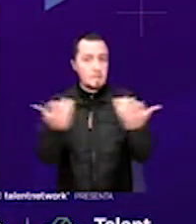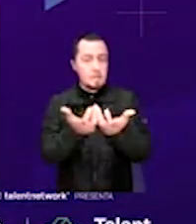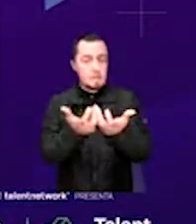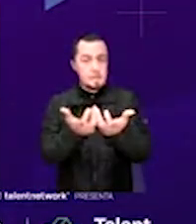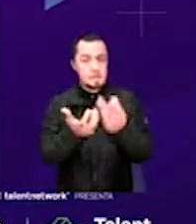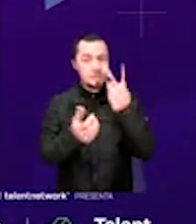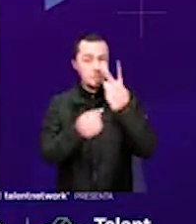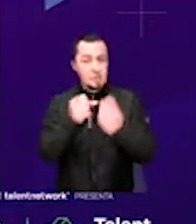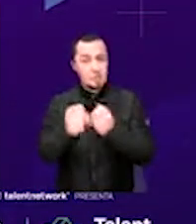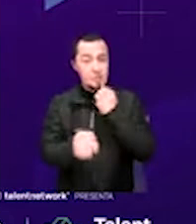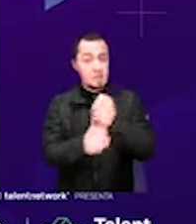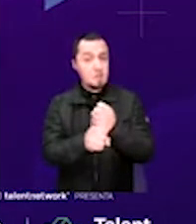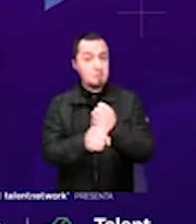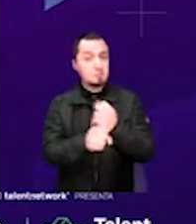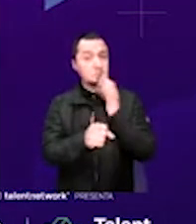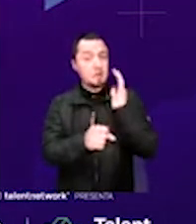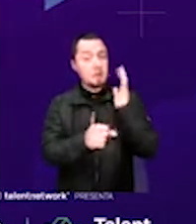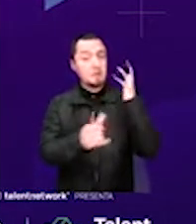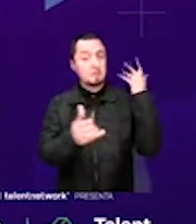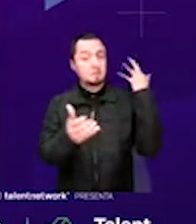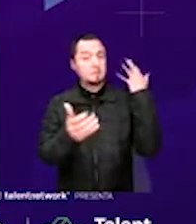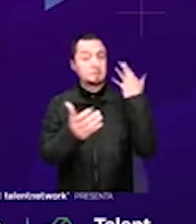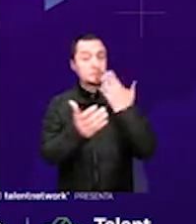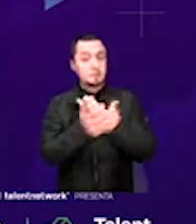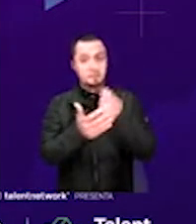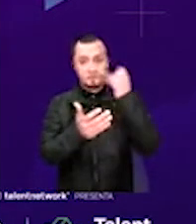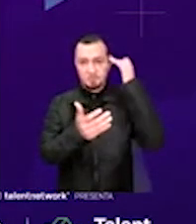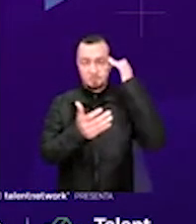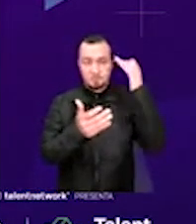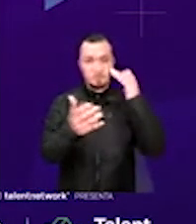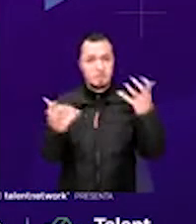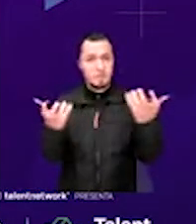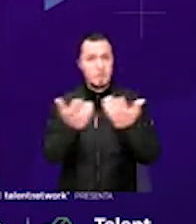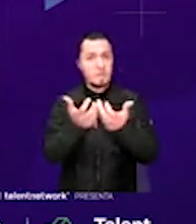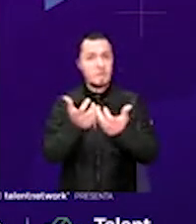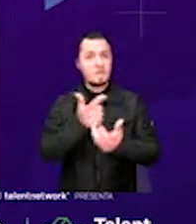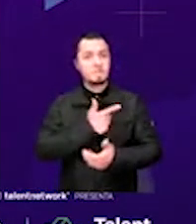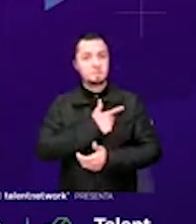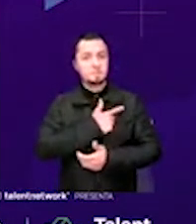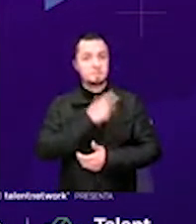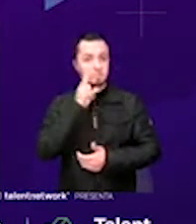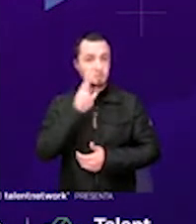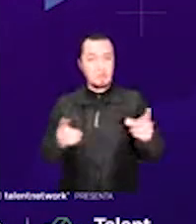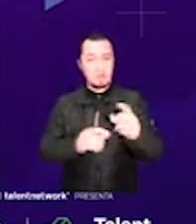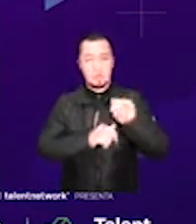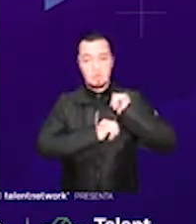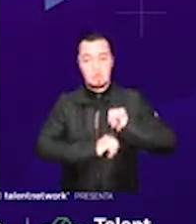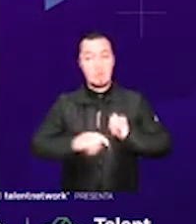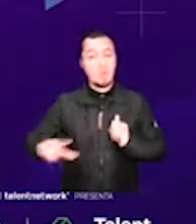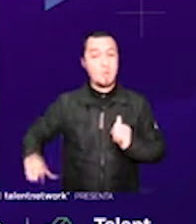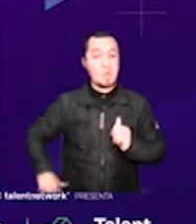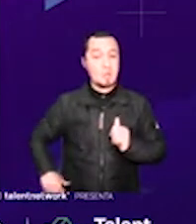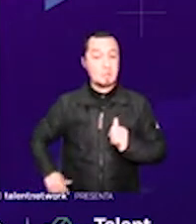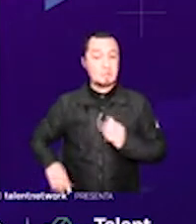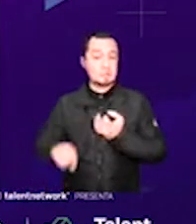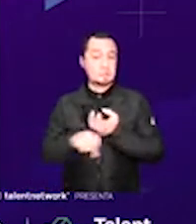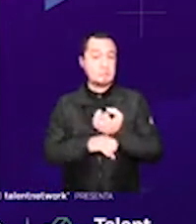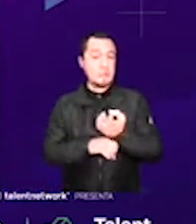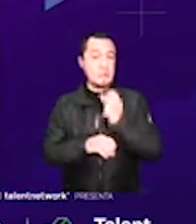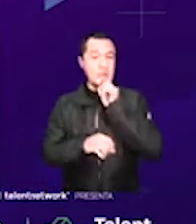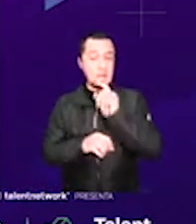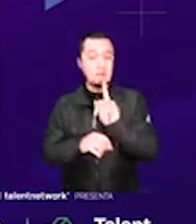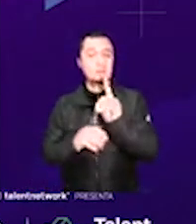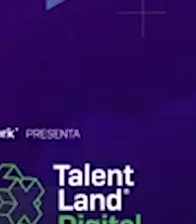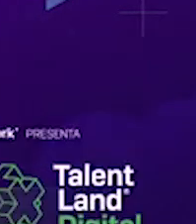contenido de esta edición permanecerá durante seis meses en talent channel para que pueda ser consultado por los jóvenes participantes